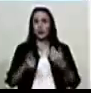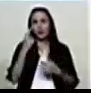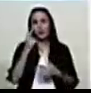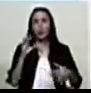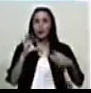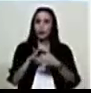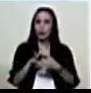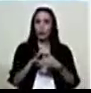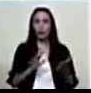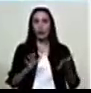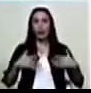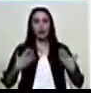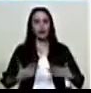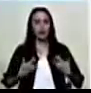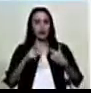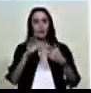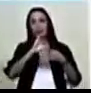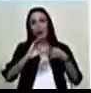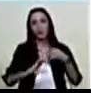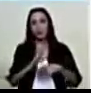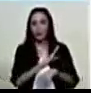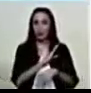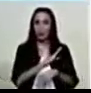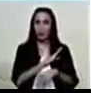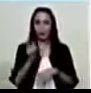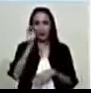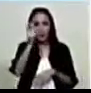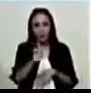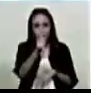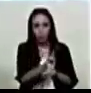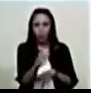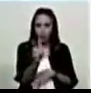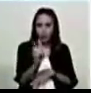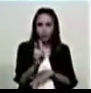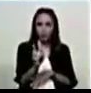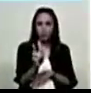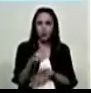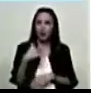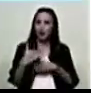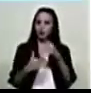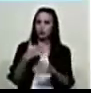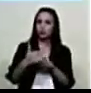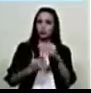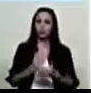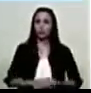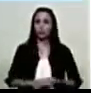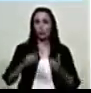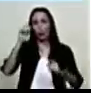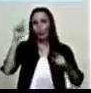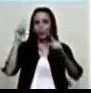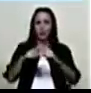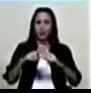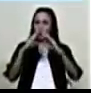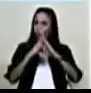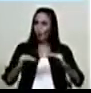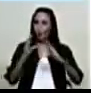capacidad de la alegría y la felicidad, vamos logrando un pueblo a la altura de los retos históricos que